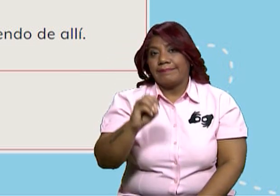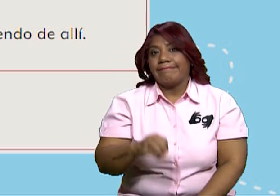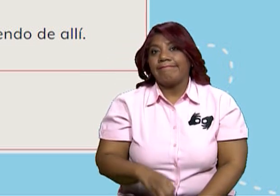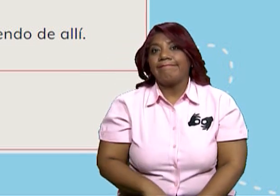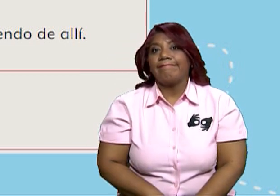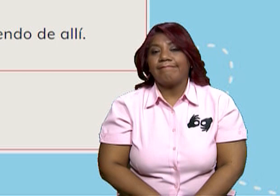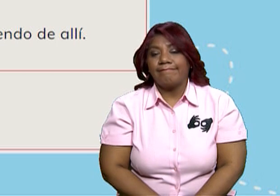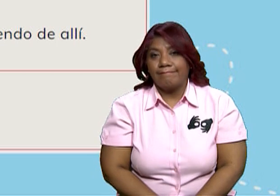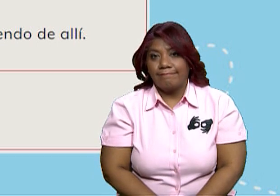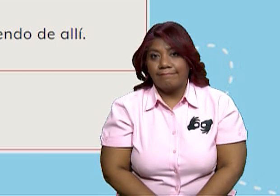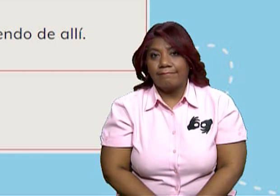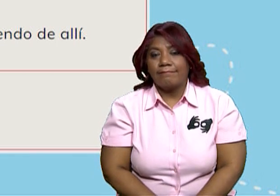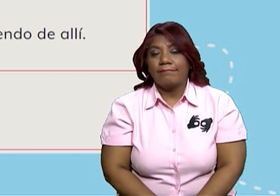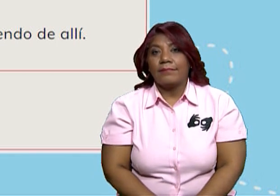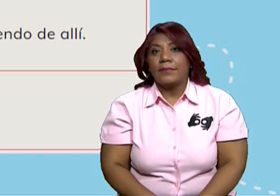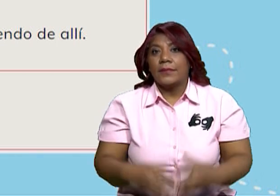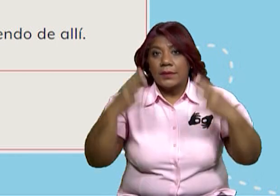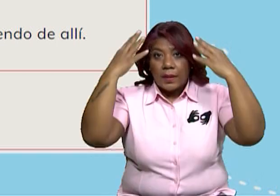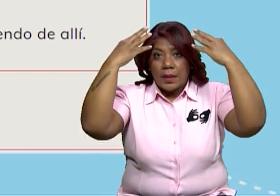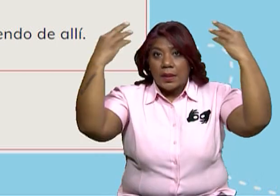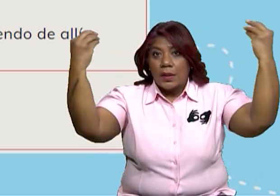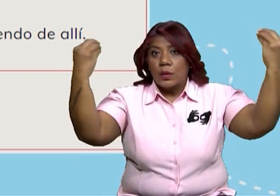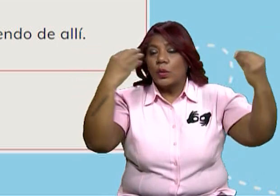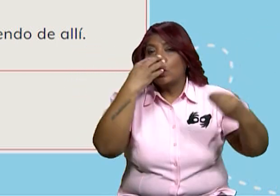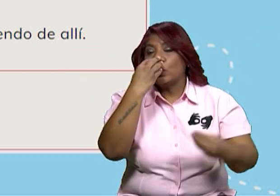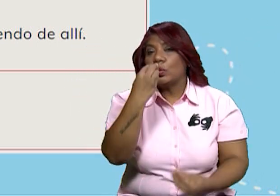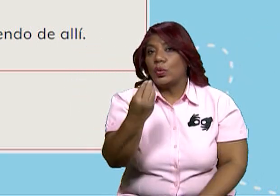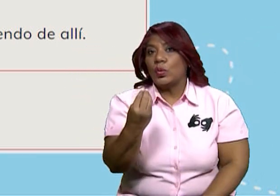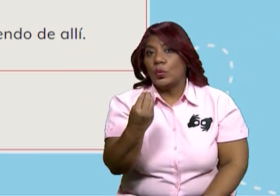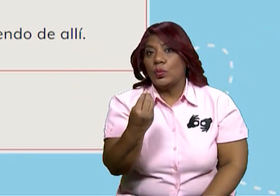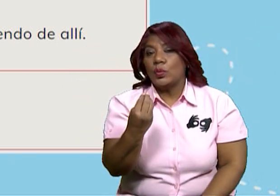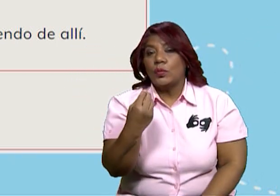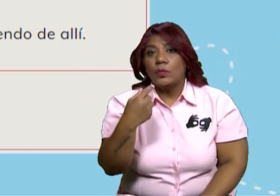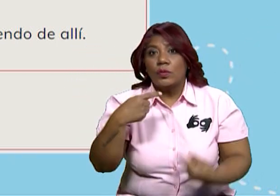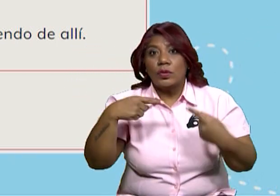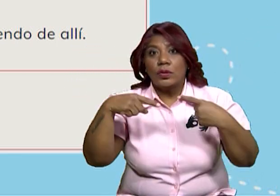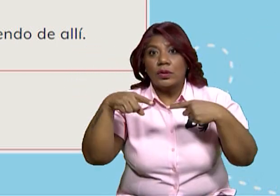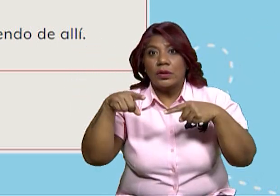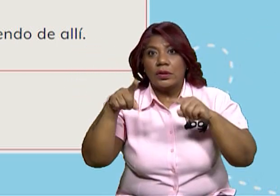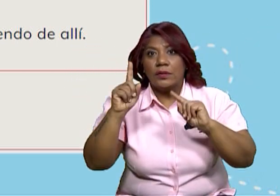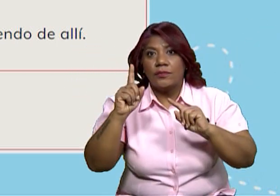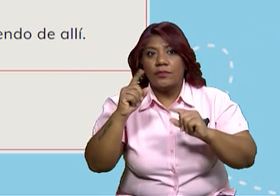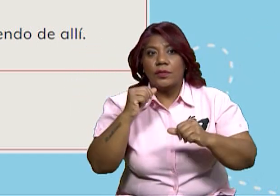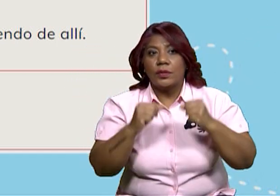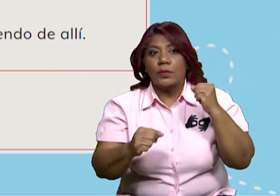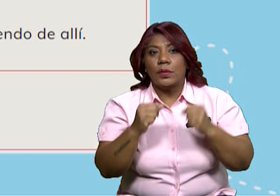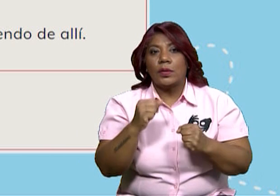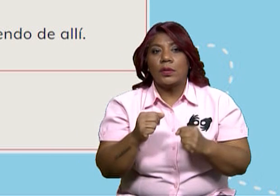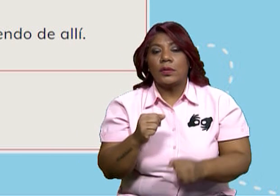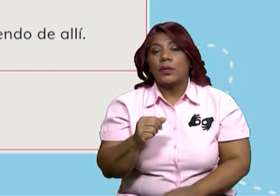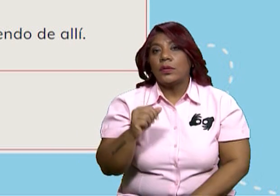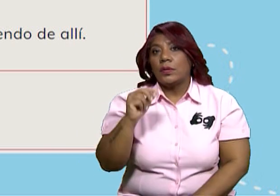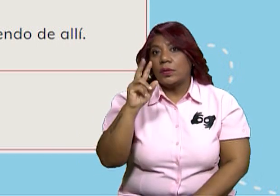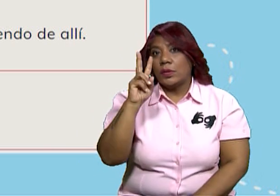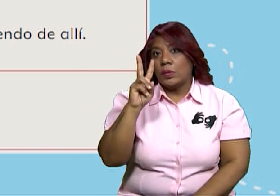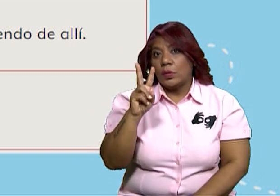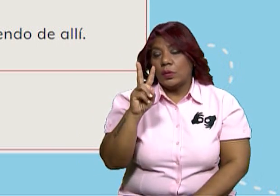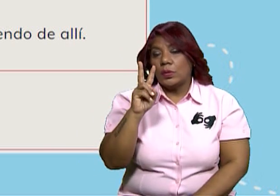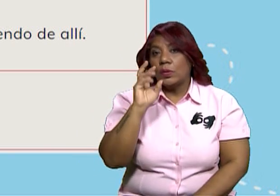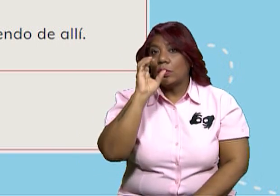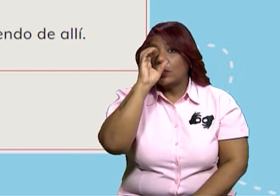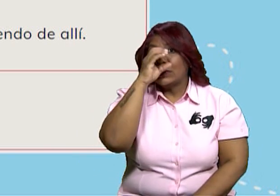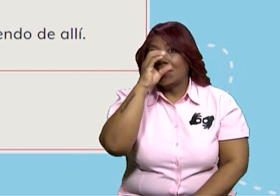fuese salir corriendo? Y los 2 primeros cerditos fueron perezosos, y por eso esa es una